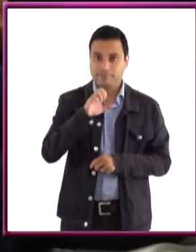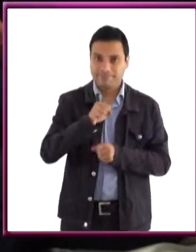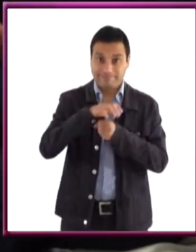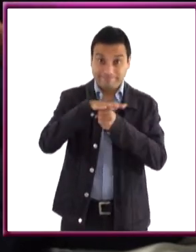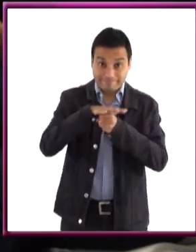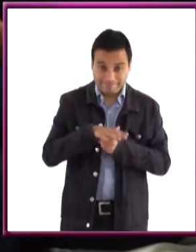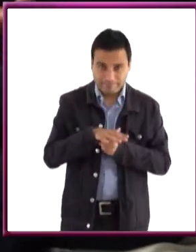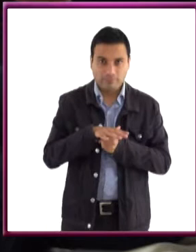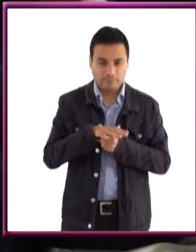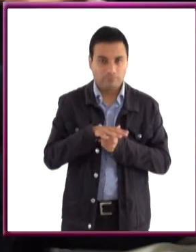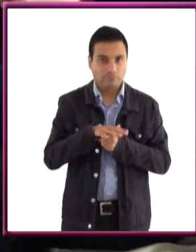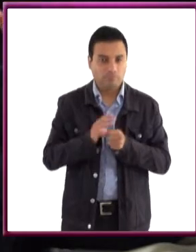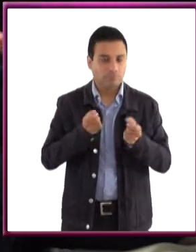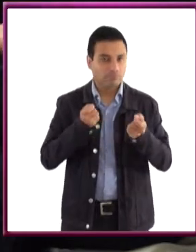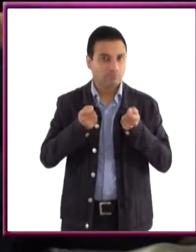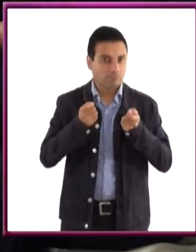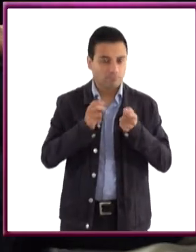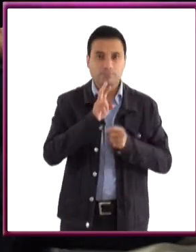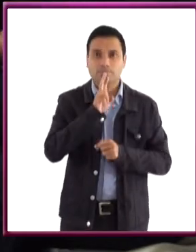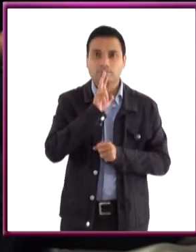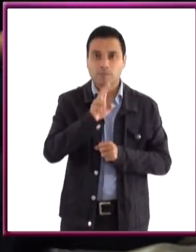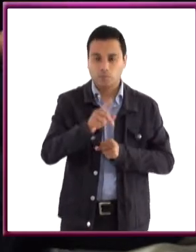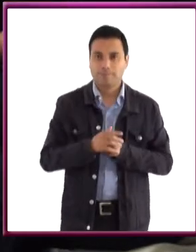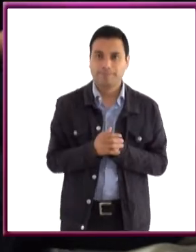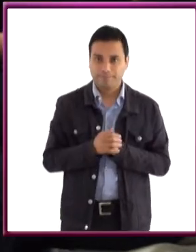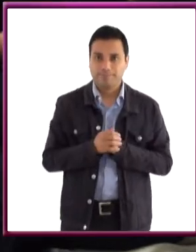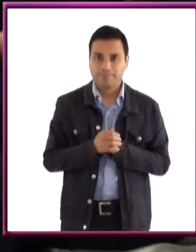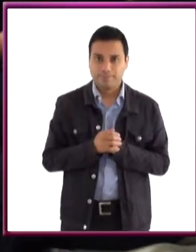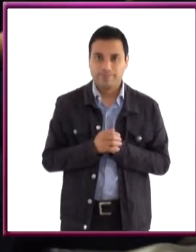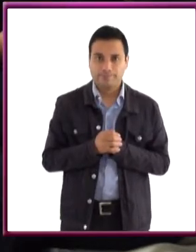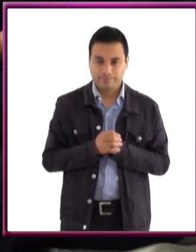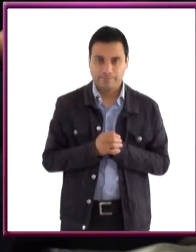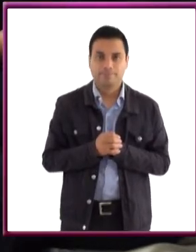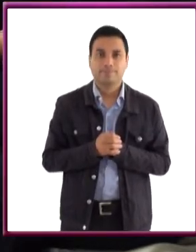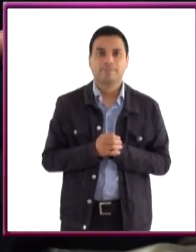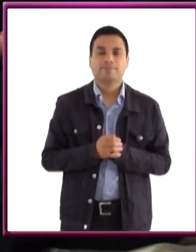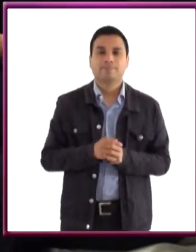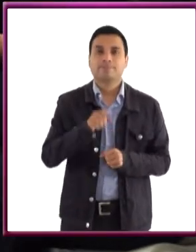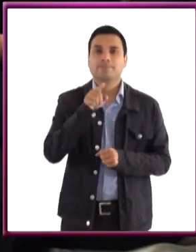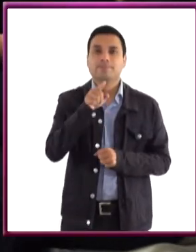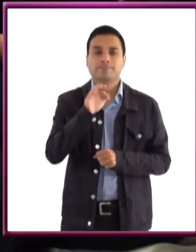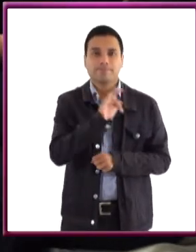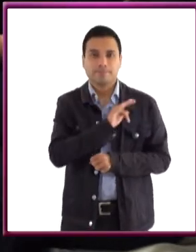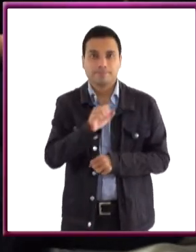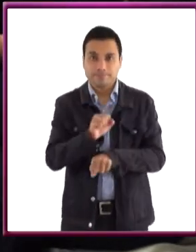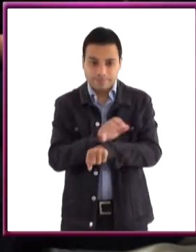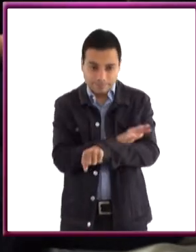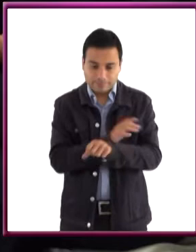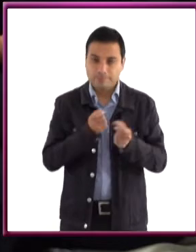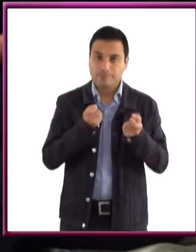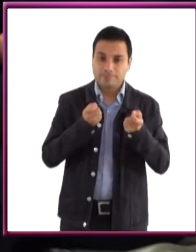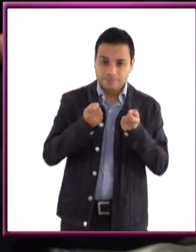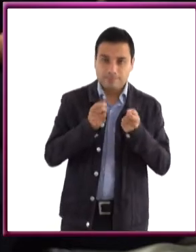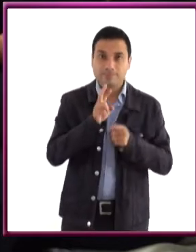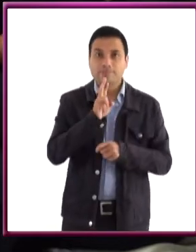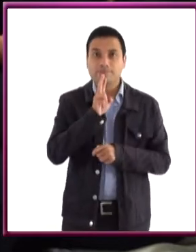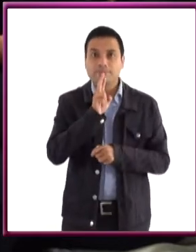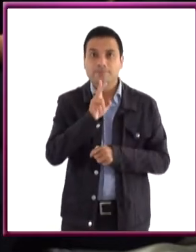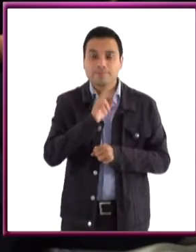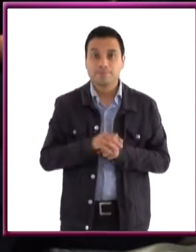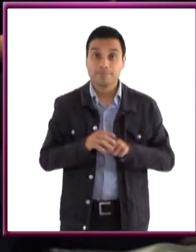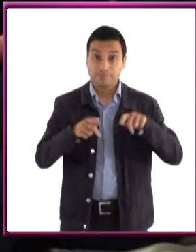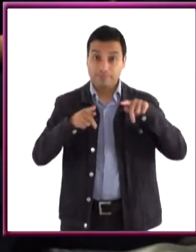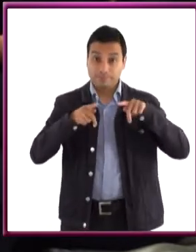manera diferente. Empiezas a manejar mejor tu estrés. Claro. Manejas mejor, como habíamos hablado, tus emociones. Empiezas a ser